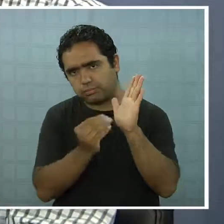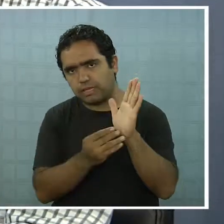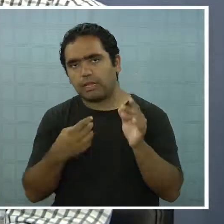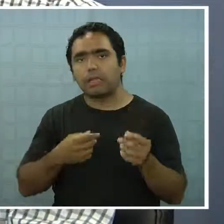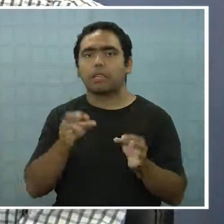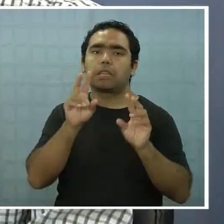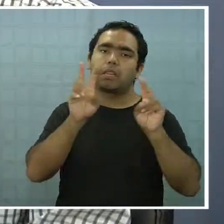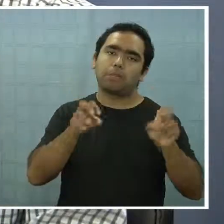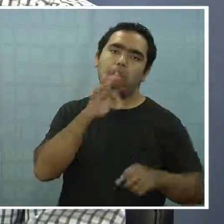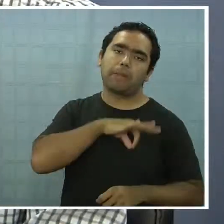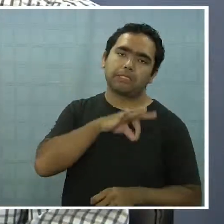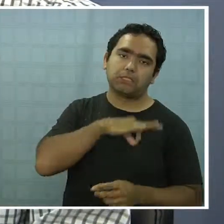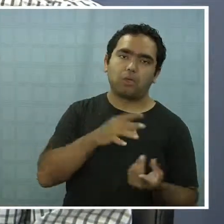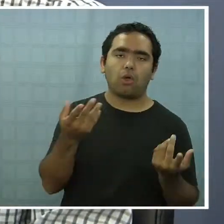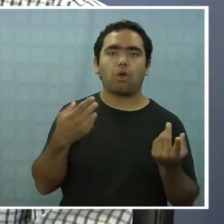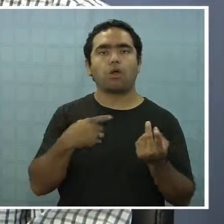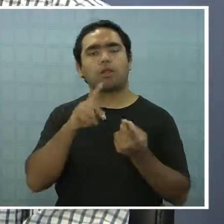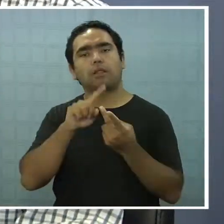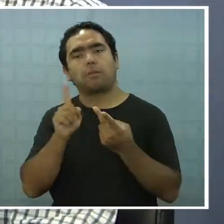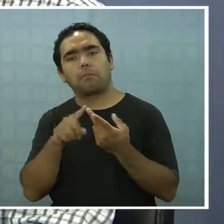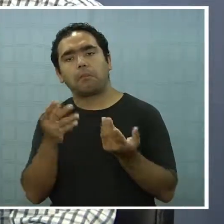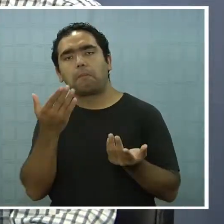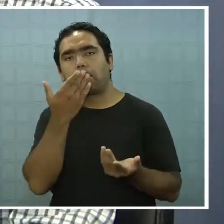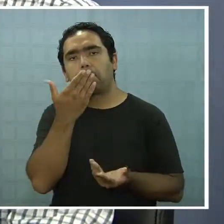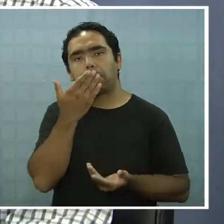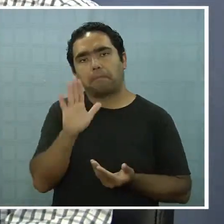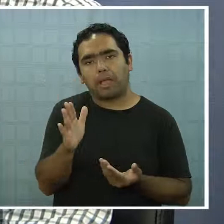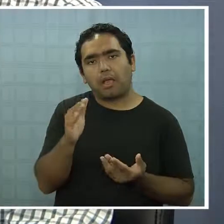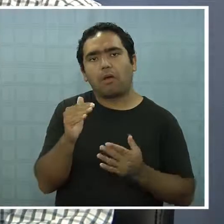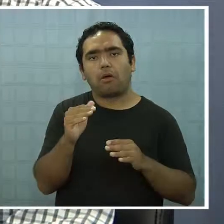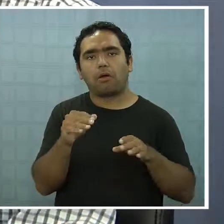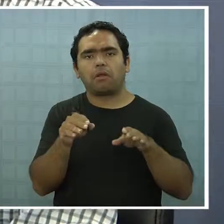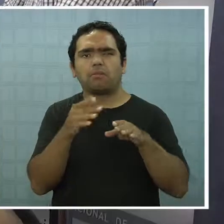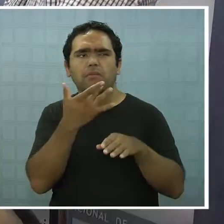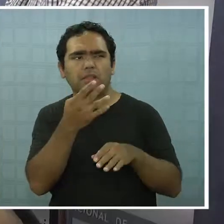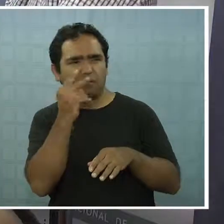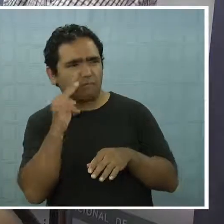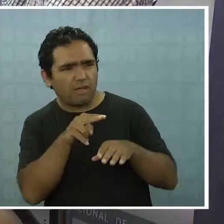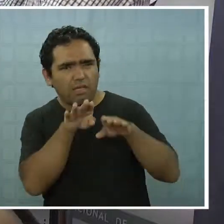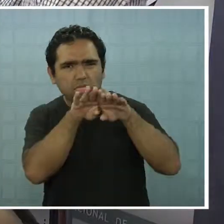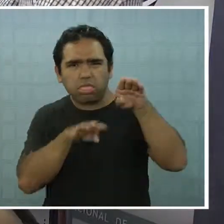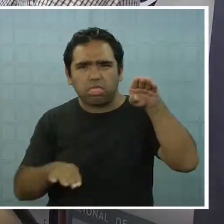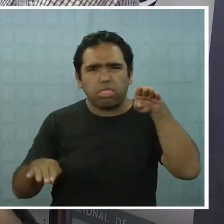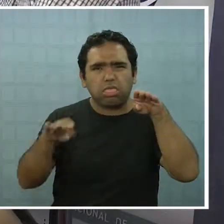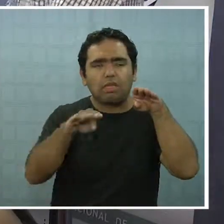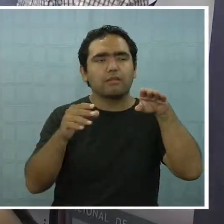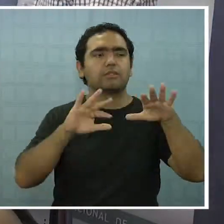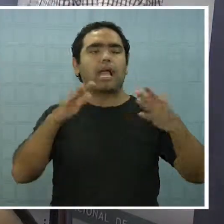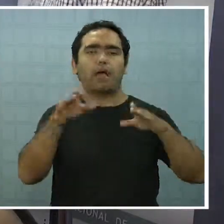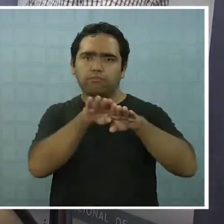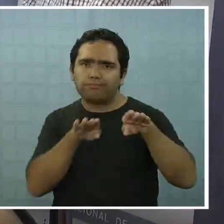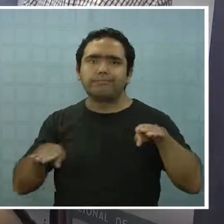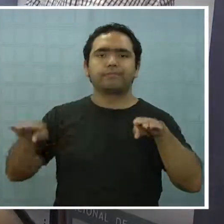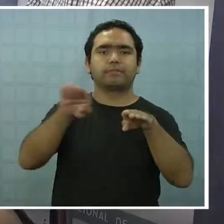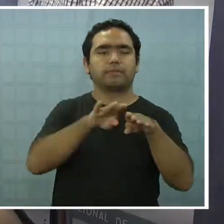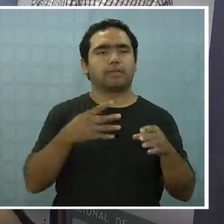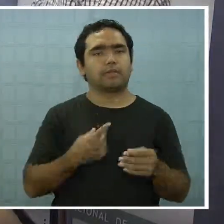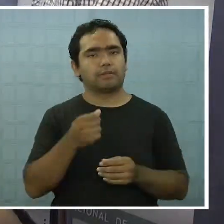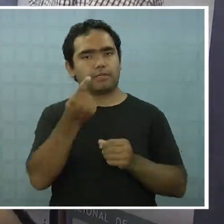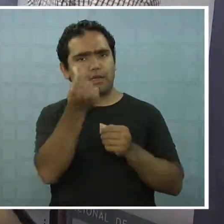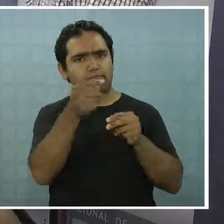pensiones, mejorar algunos otros aspectos, digamos, en que la desigualdad se nota mucho en nuestro país. ¿Van a alcanzar los recursos para